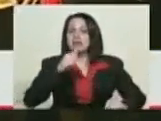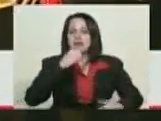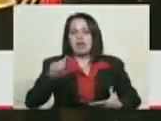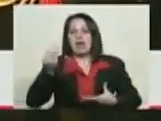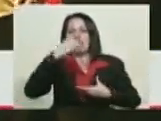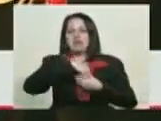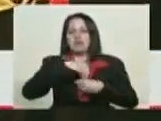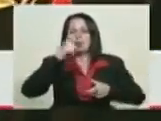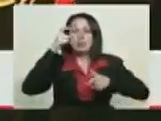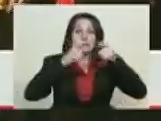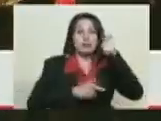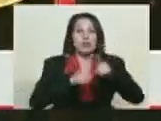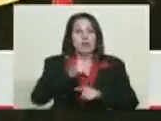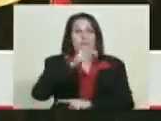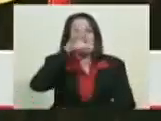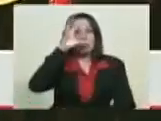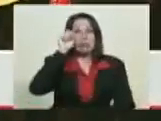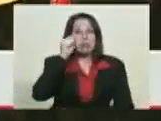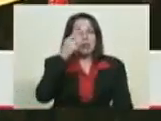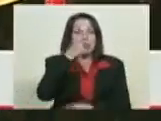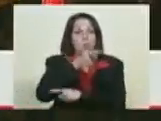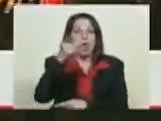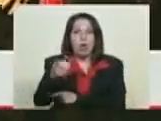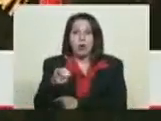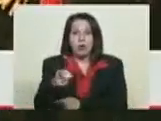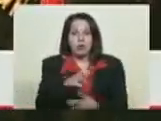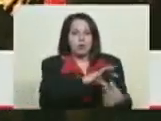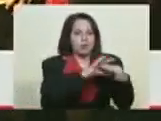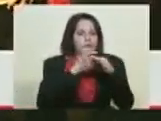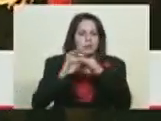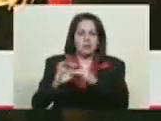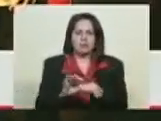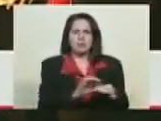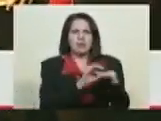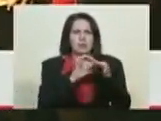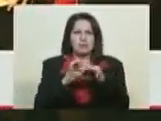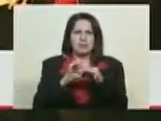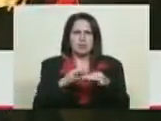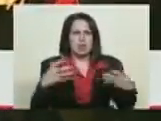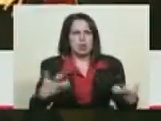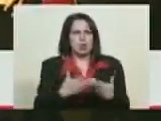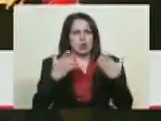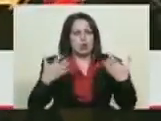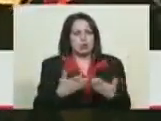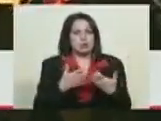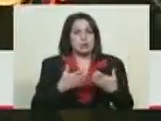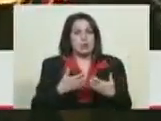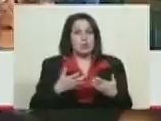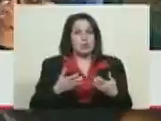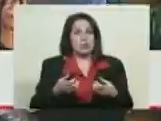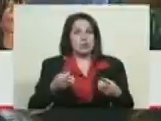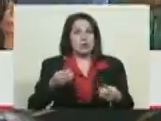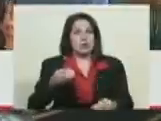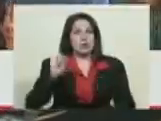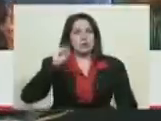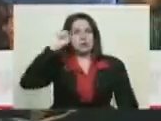verdad debe entender que fue una orden: unidad, lucha, batalla y